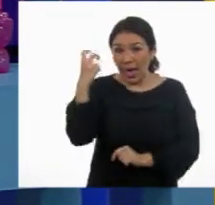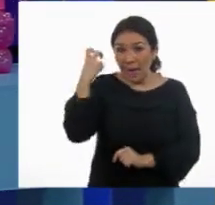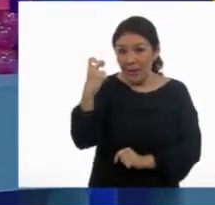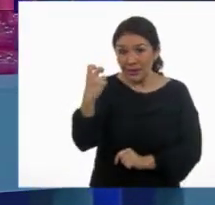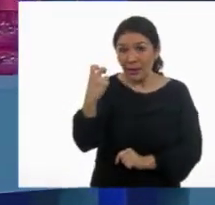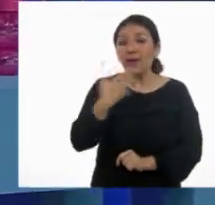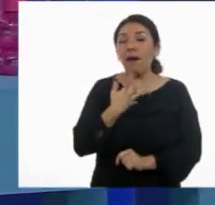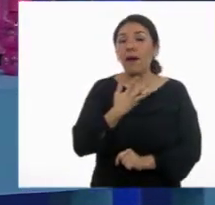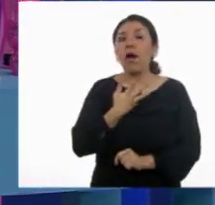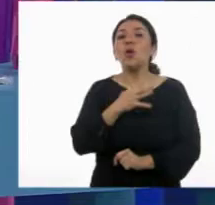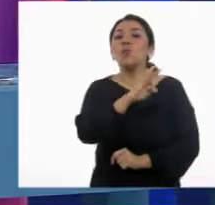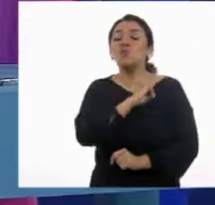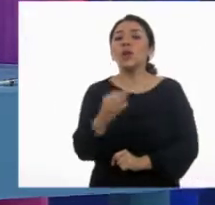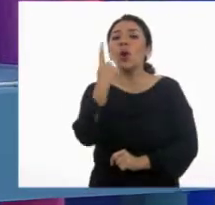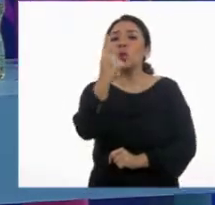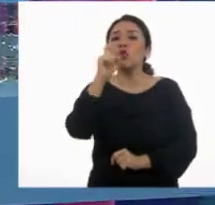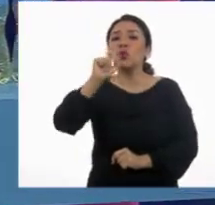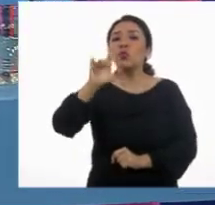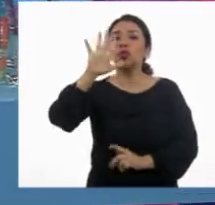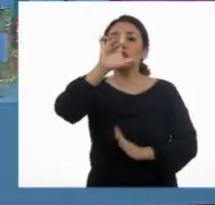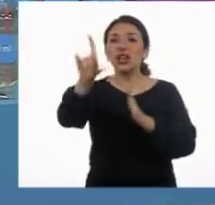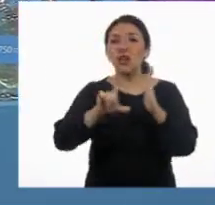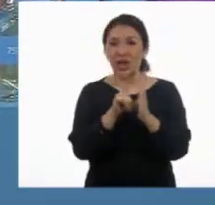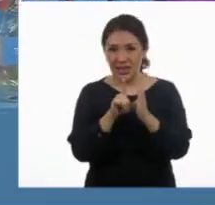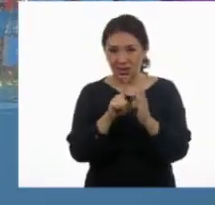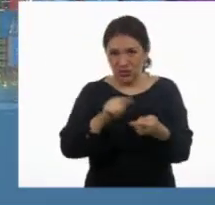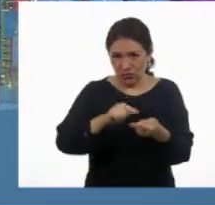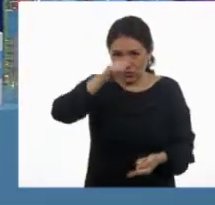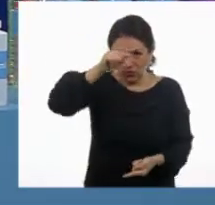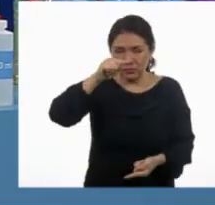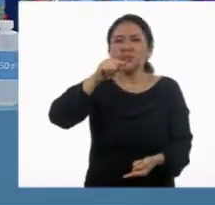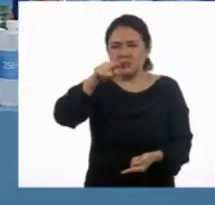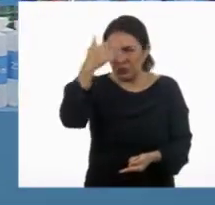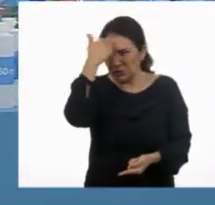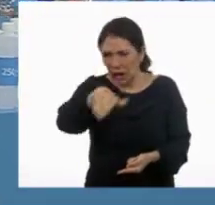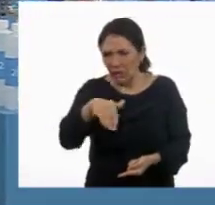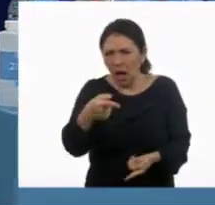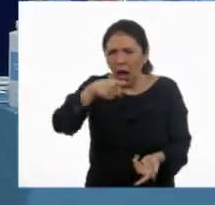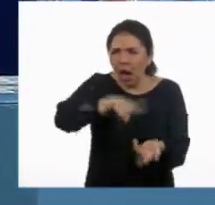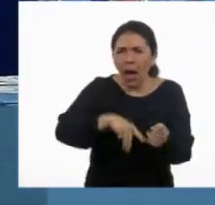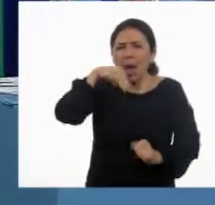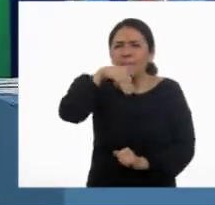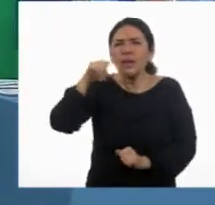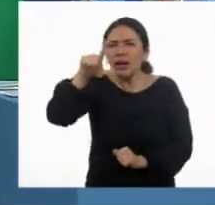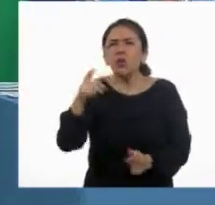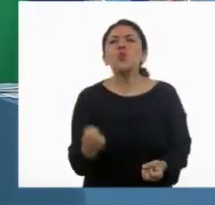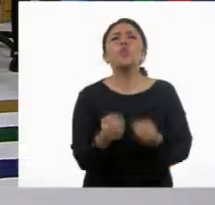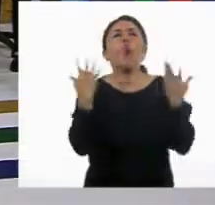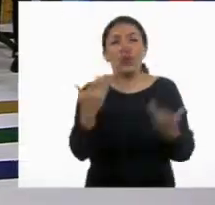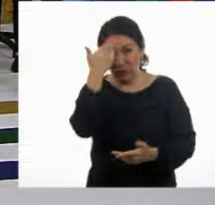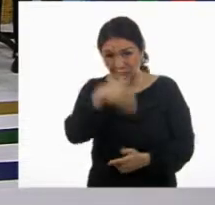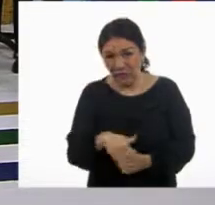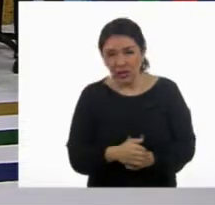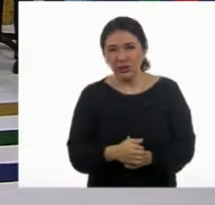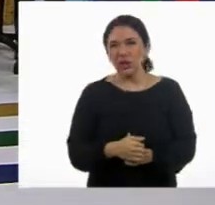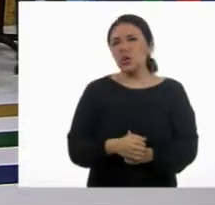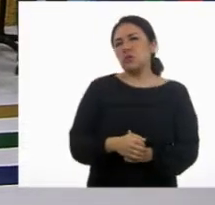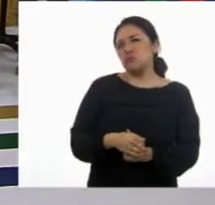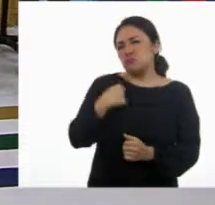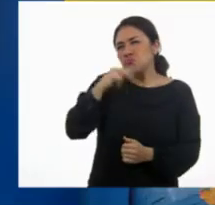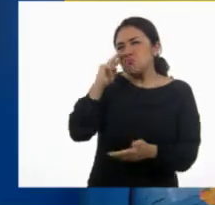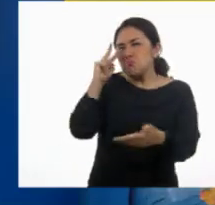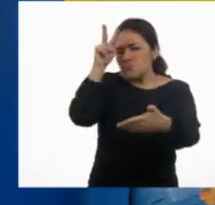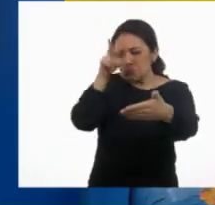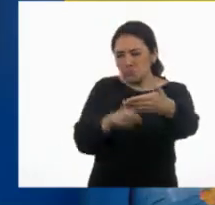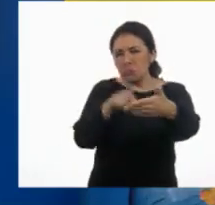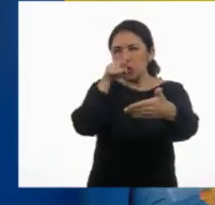de 1.5 litros. ¿Sabes cuántos mililitros son? Yo digo que esa